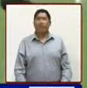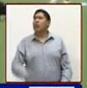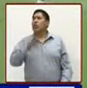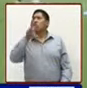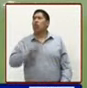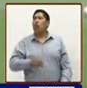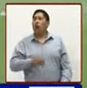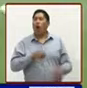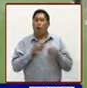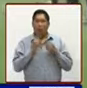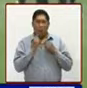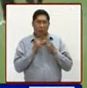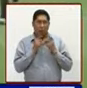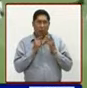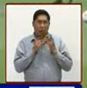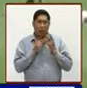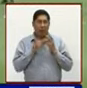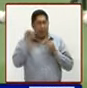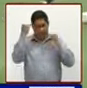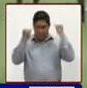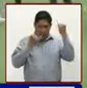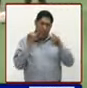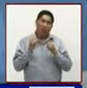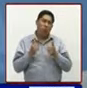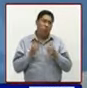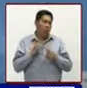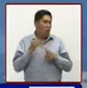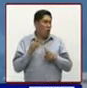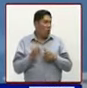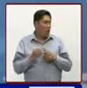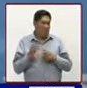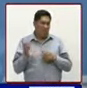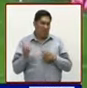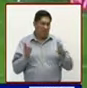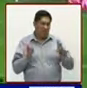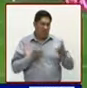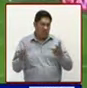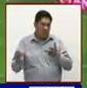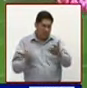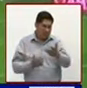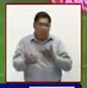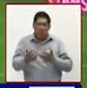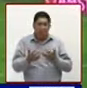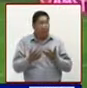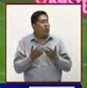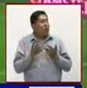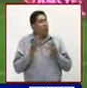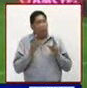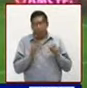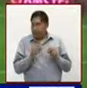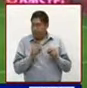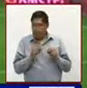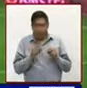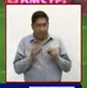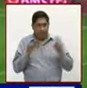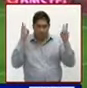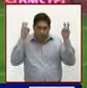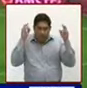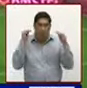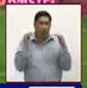No vamos a especular ni en idea de juego ni en formación para poder traer un